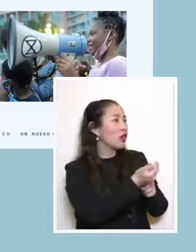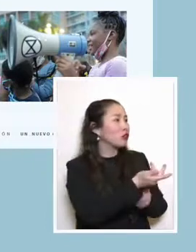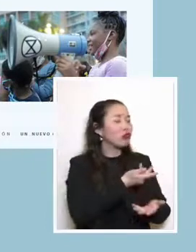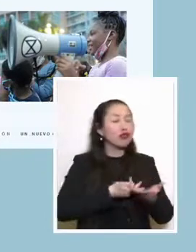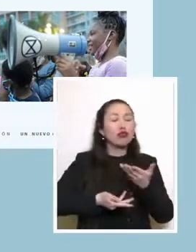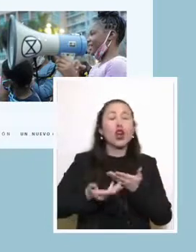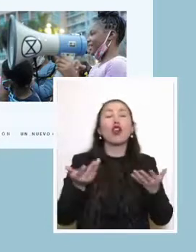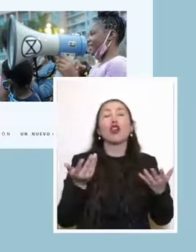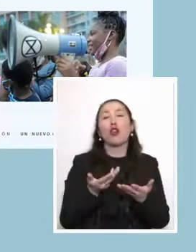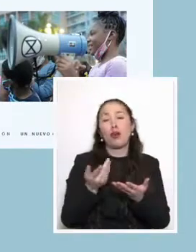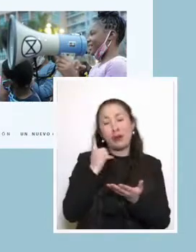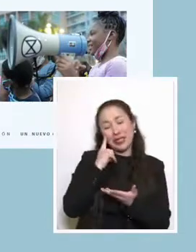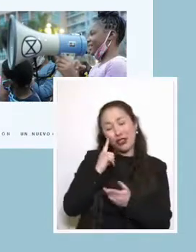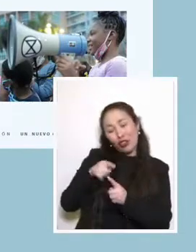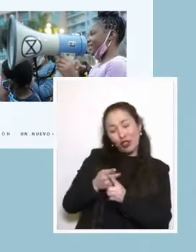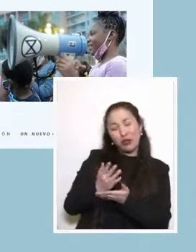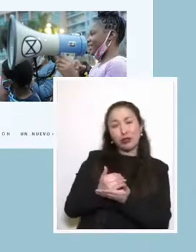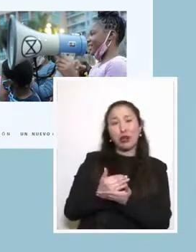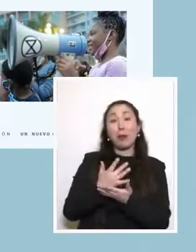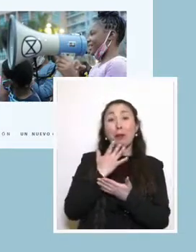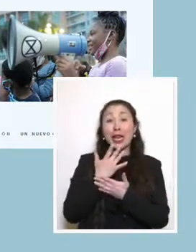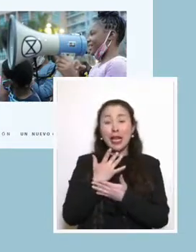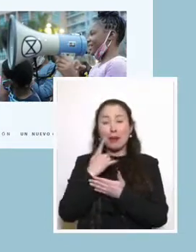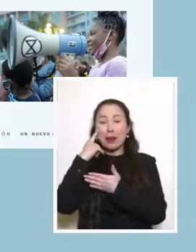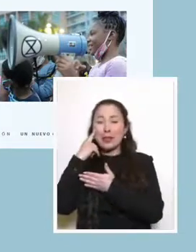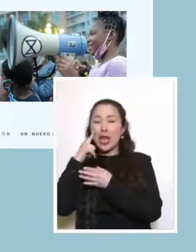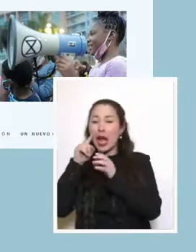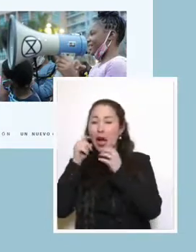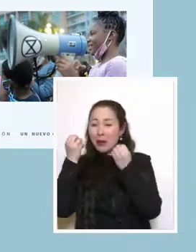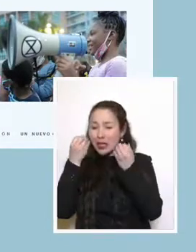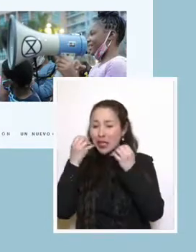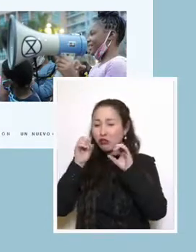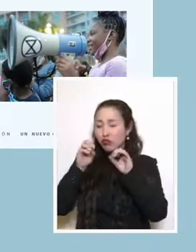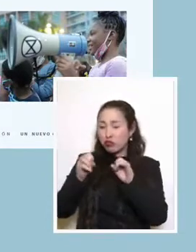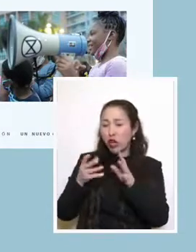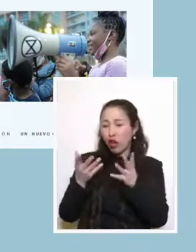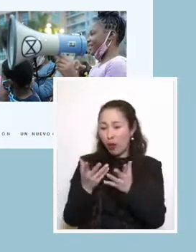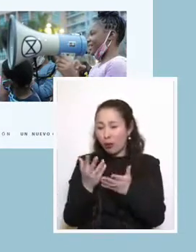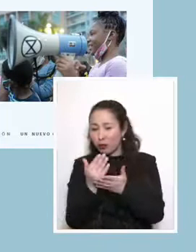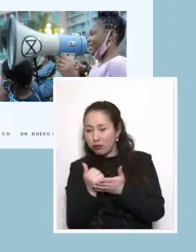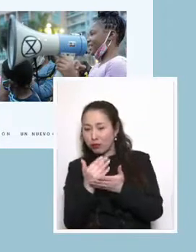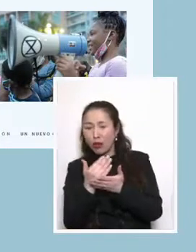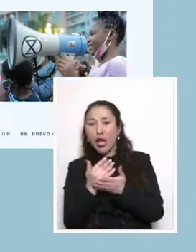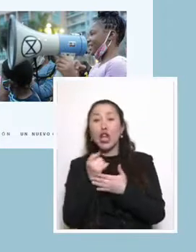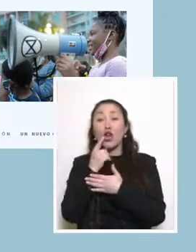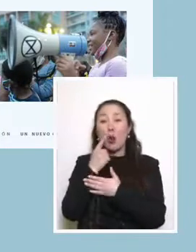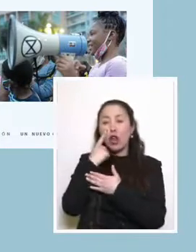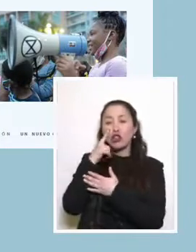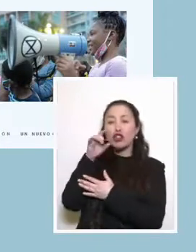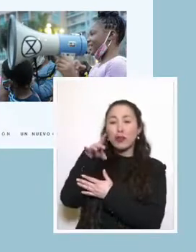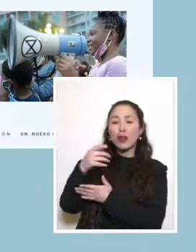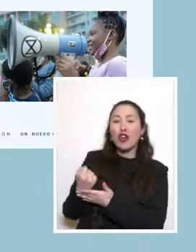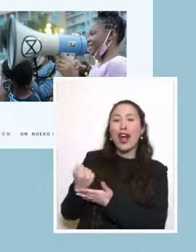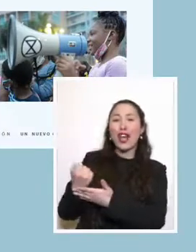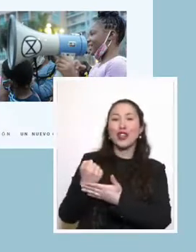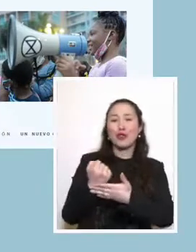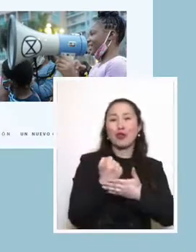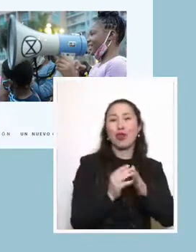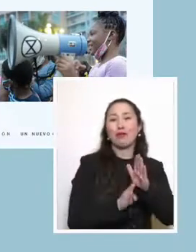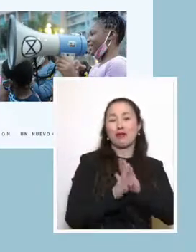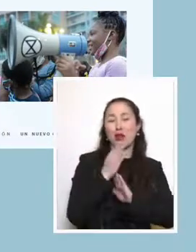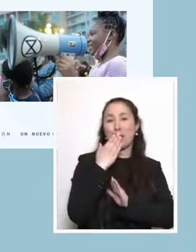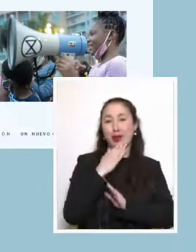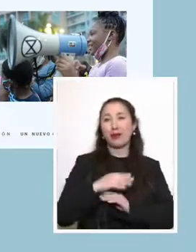nosotras para organizar el aprendizaje y los conocimientos que benefician a todos.